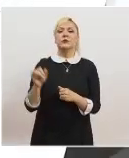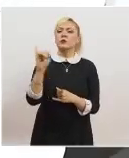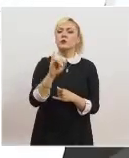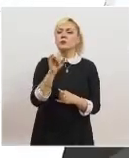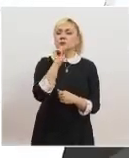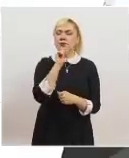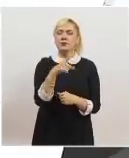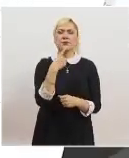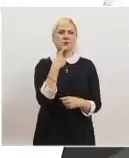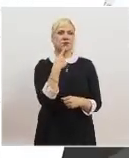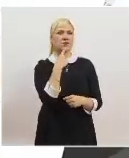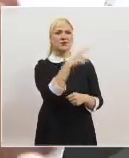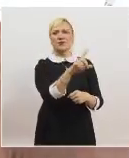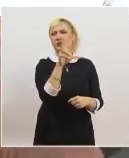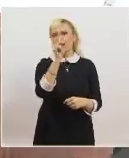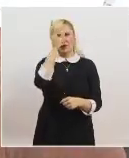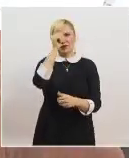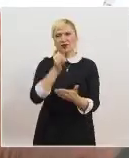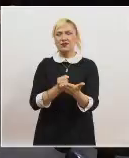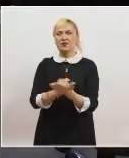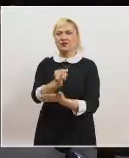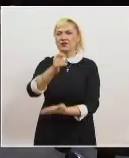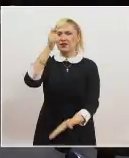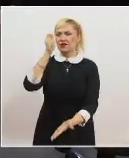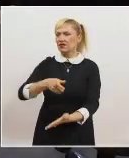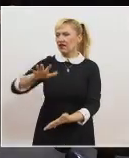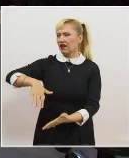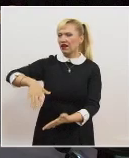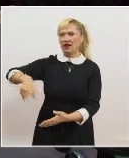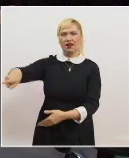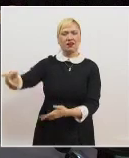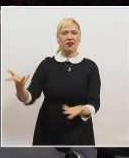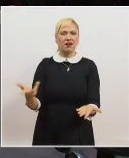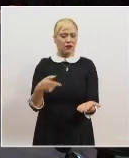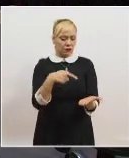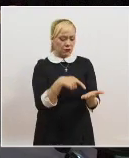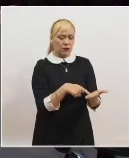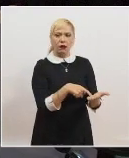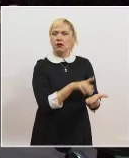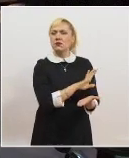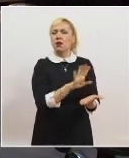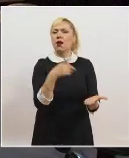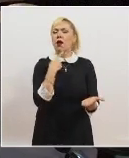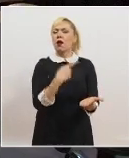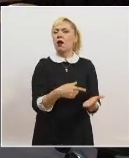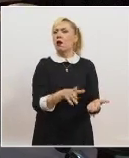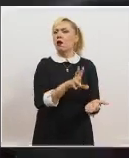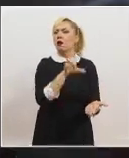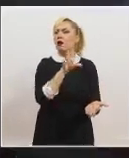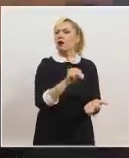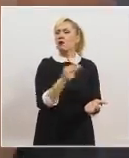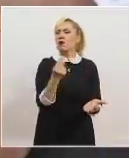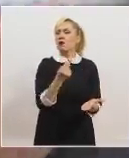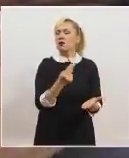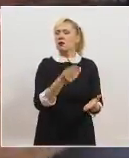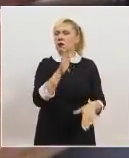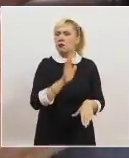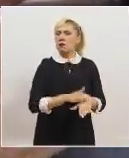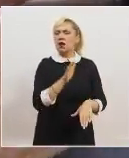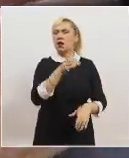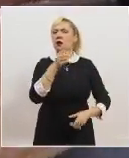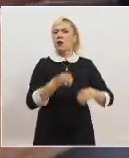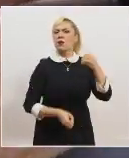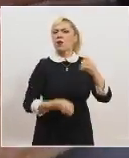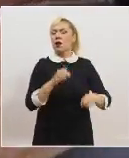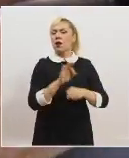de queja es el que procede contra la resolución que deja sin efecto la suspensión de oficio y de plano concedida en un juicio